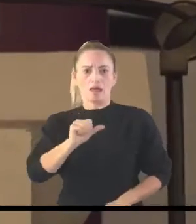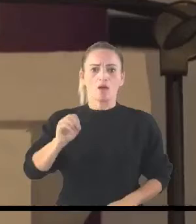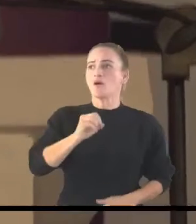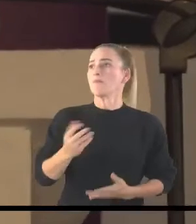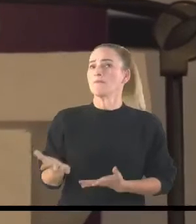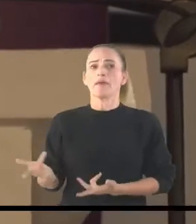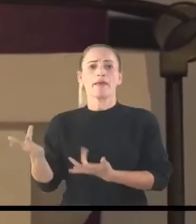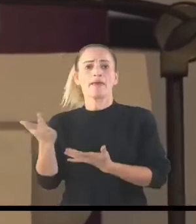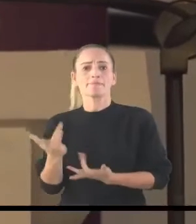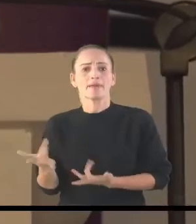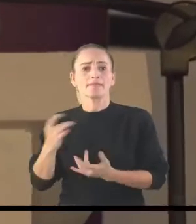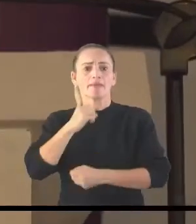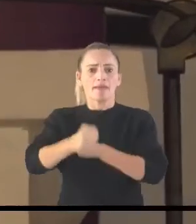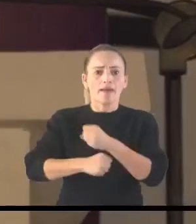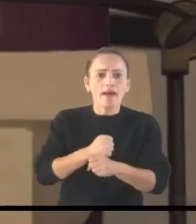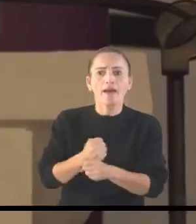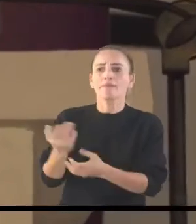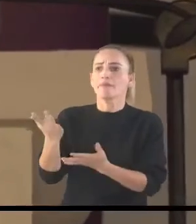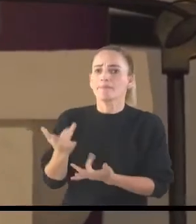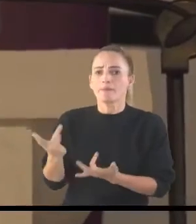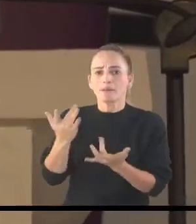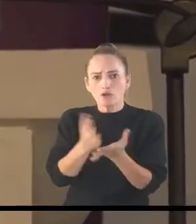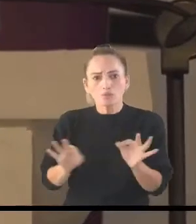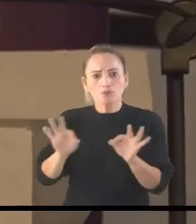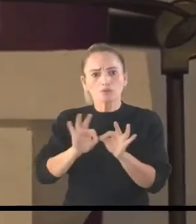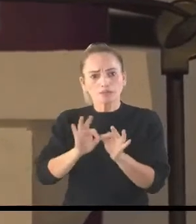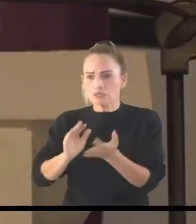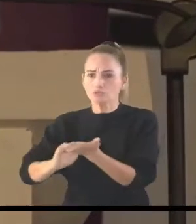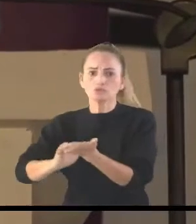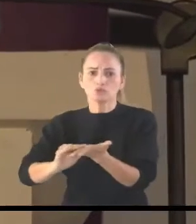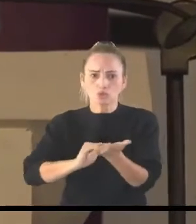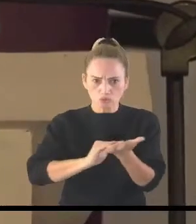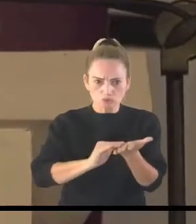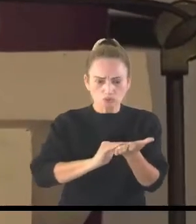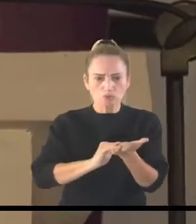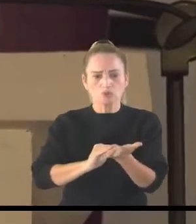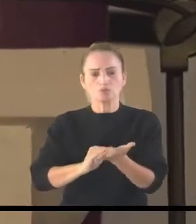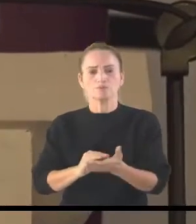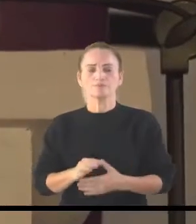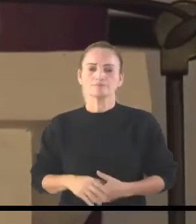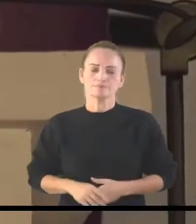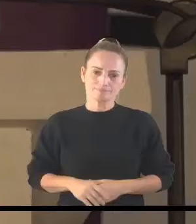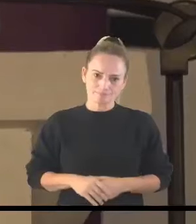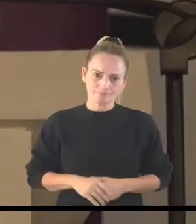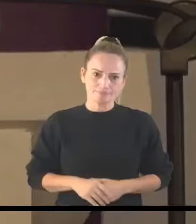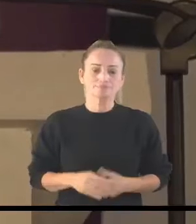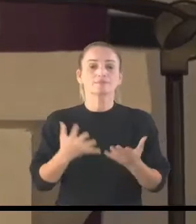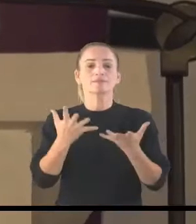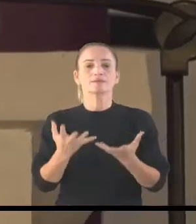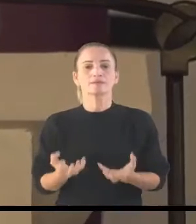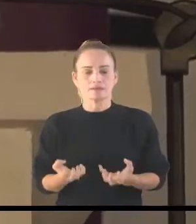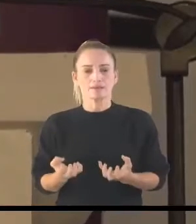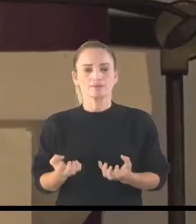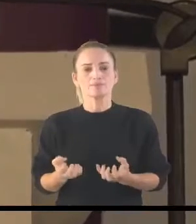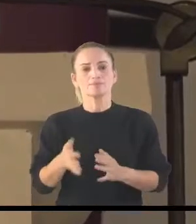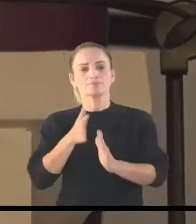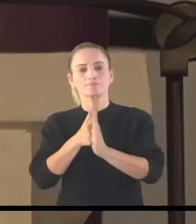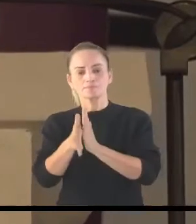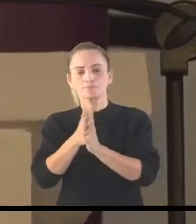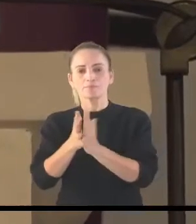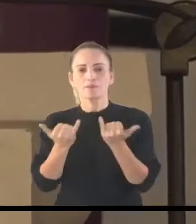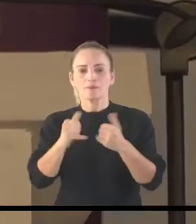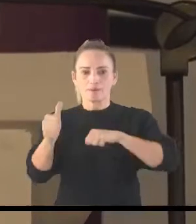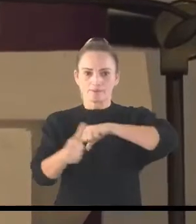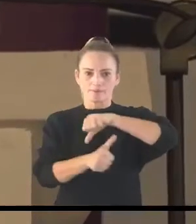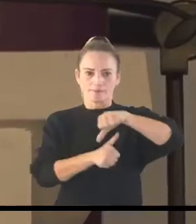esperar tantos años para lograr su efectiva indemnización las víctimas de justicia y paz. Quiero entonces dar